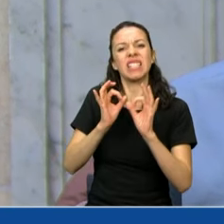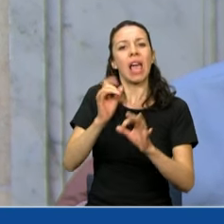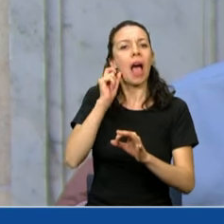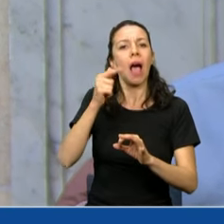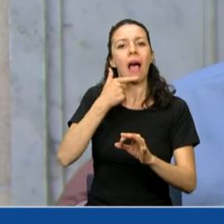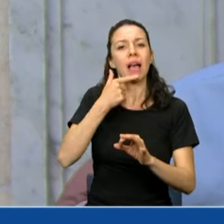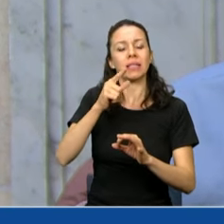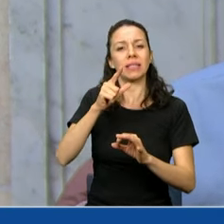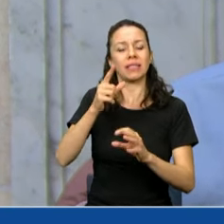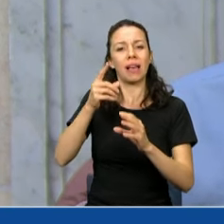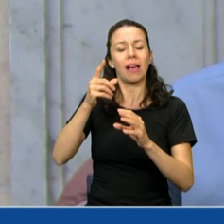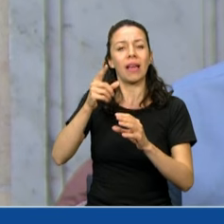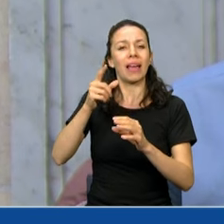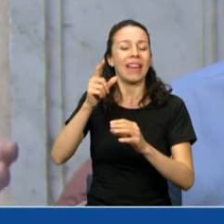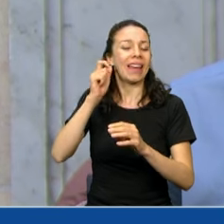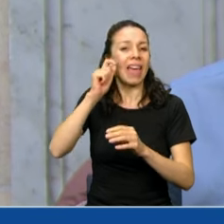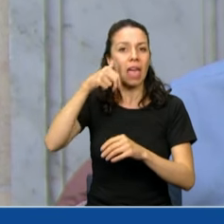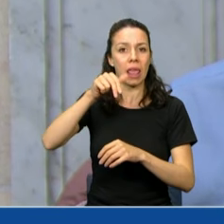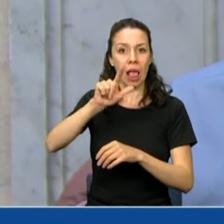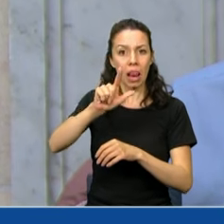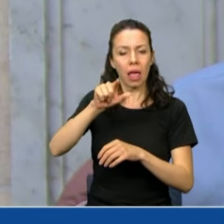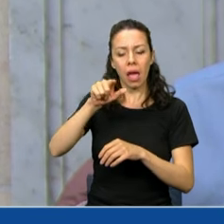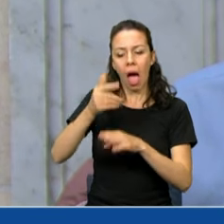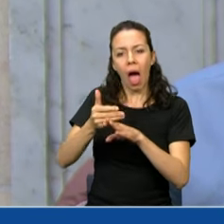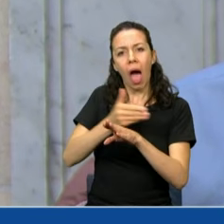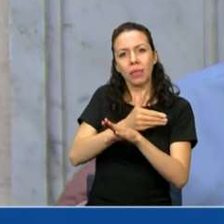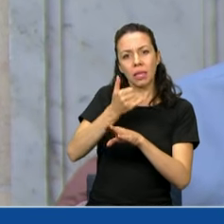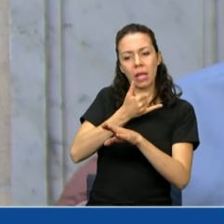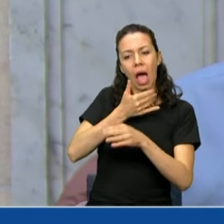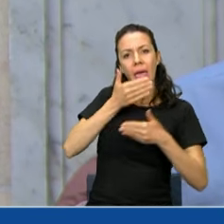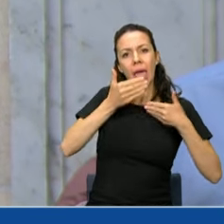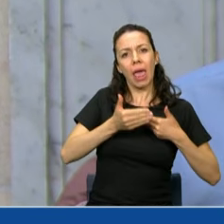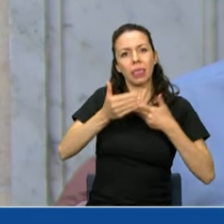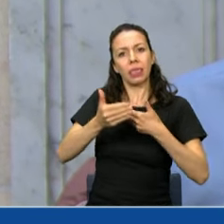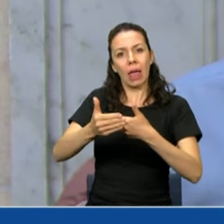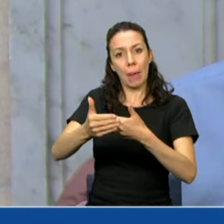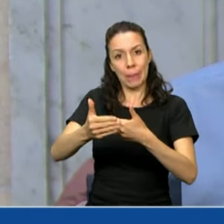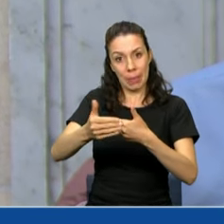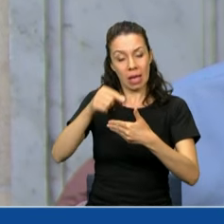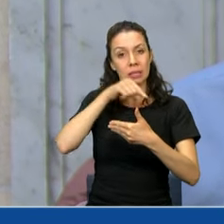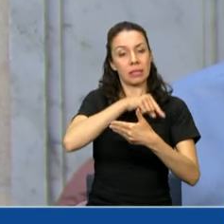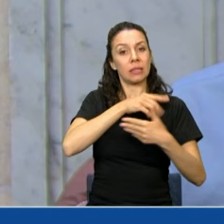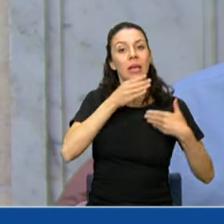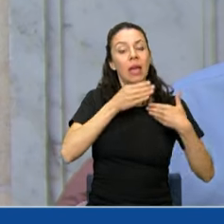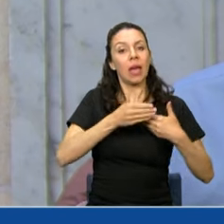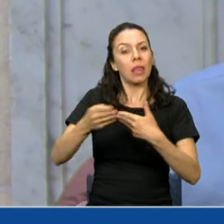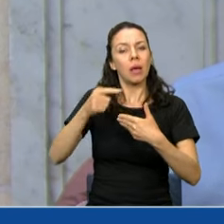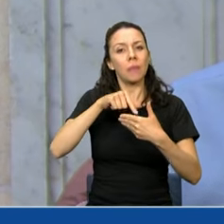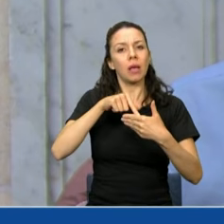licuefacción vamos a pasar primero por muchísimas etapas que lo que va hacer claramente